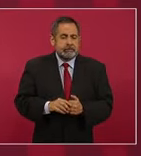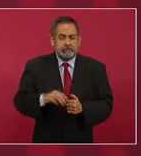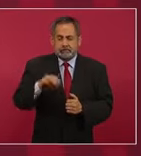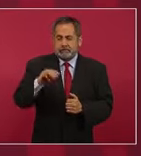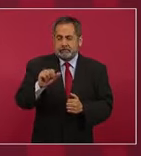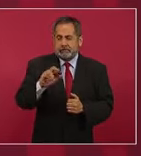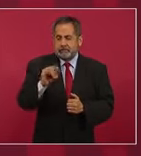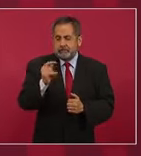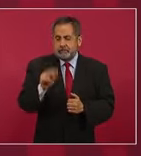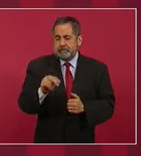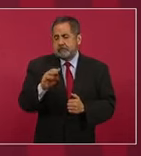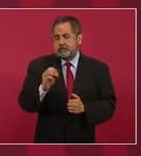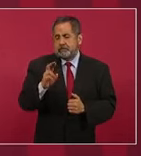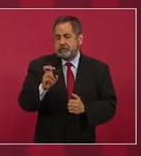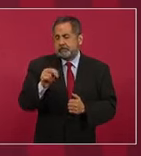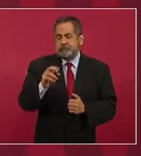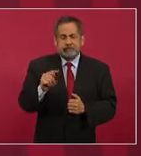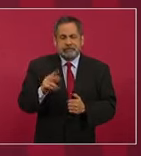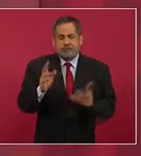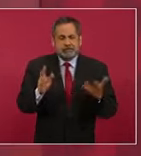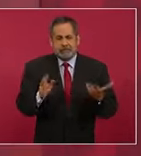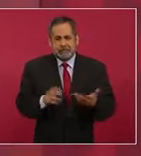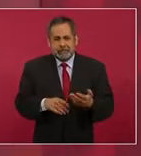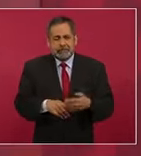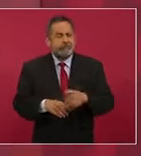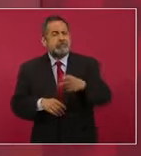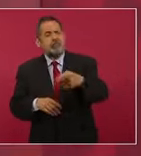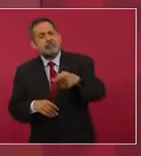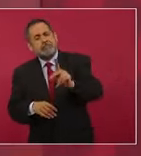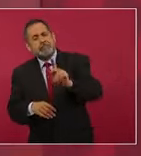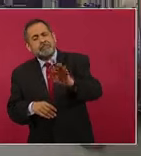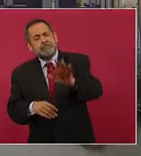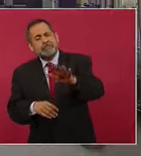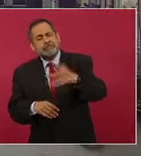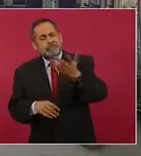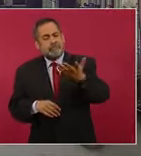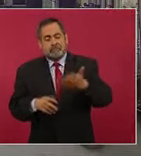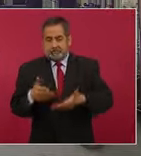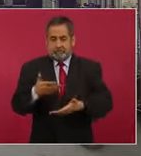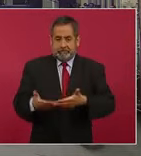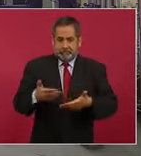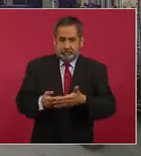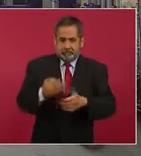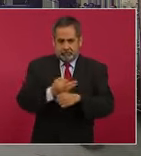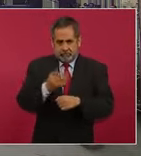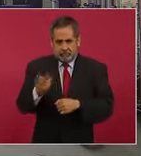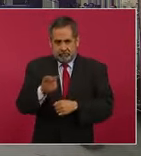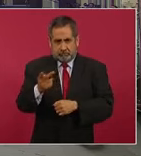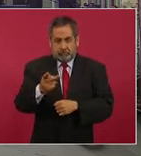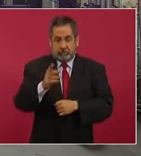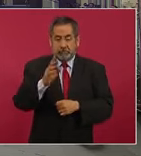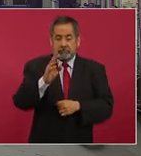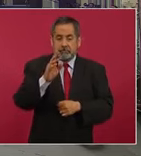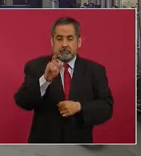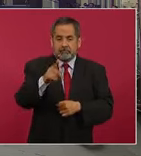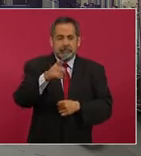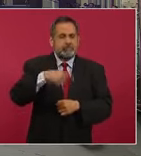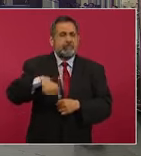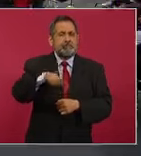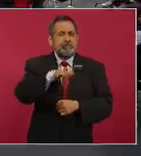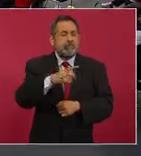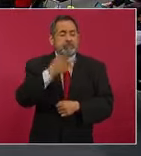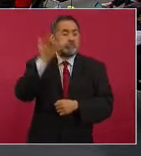Martín Moreno. Pero, presidente, por ejemplo, en este punto, ahora, y le pregunto, ¿sí bueno, los que se